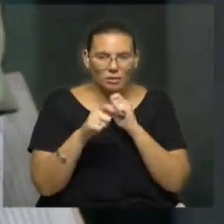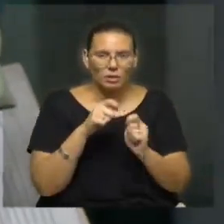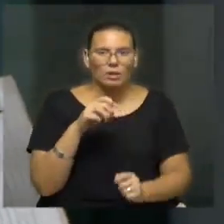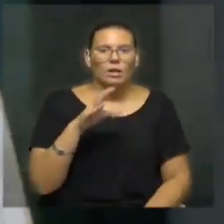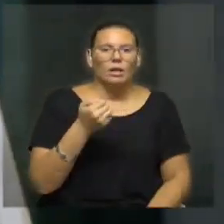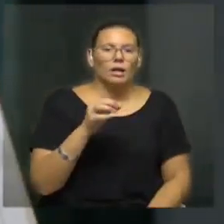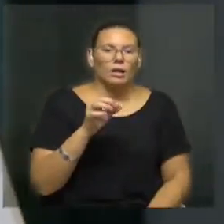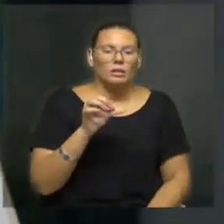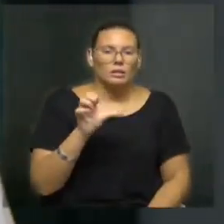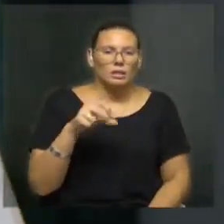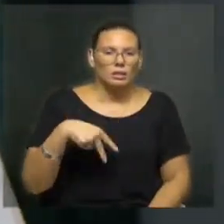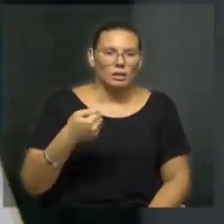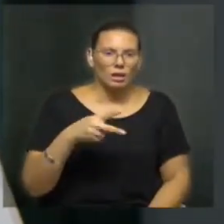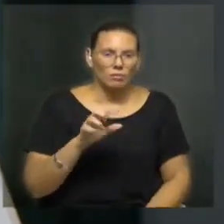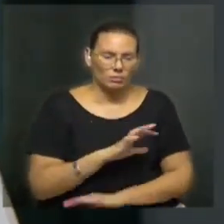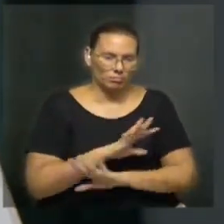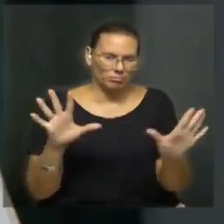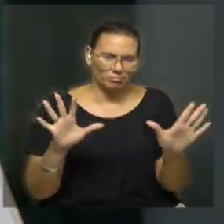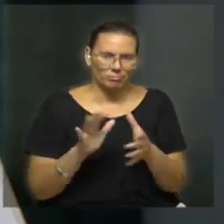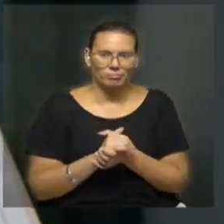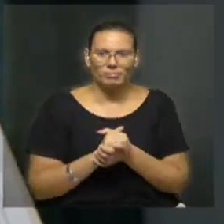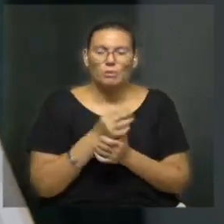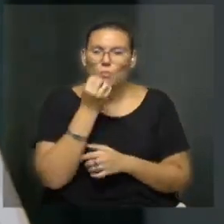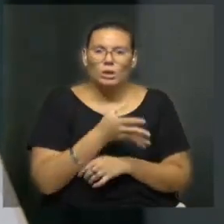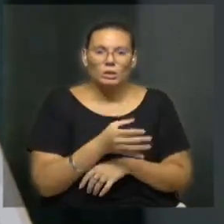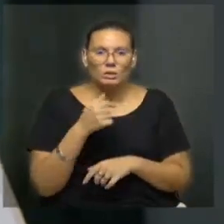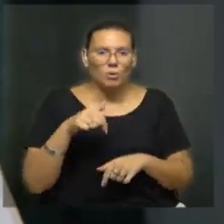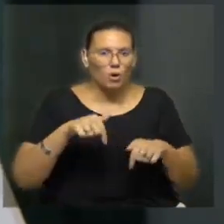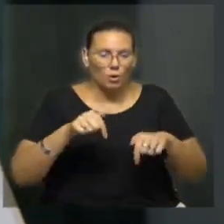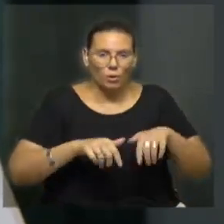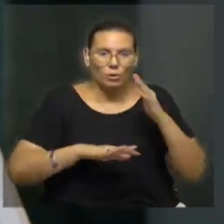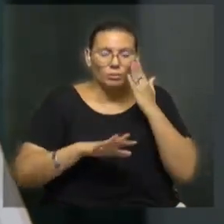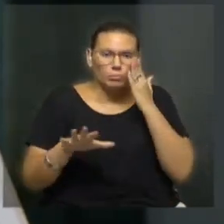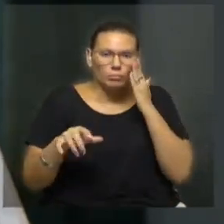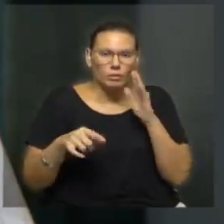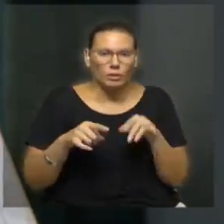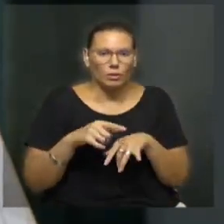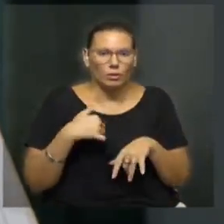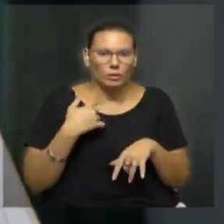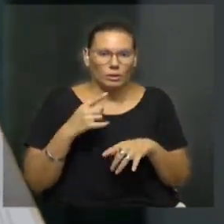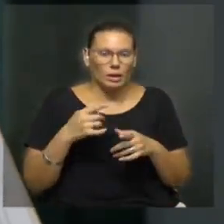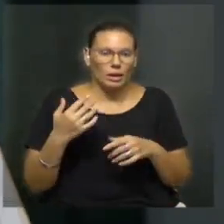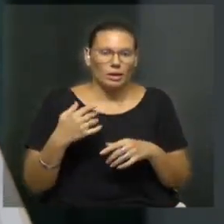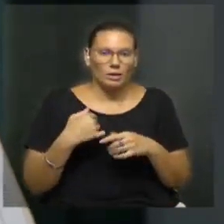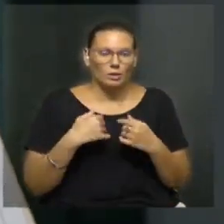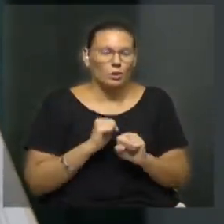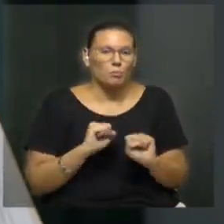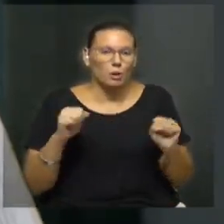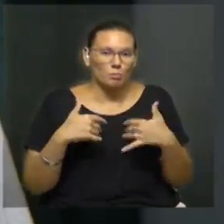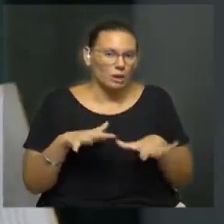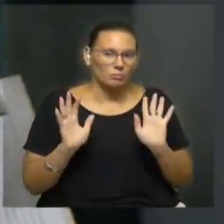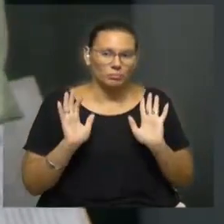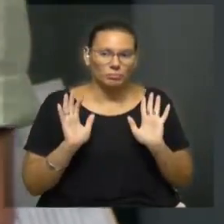Gustavo Casenave. Aquí. Así hoy estamos, que, perdón, hoy es un copete, mirá, total, ¡buah! No puedo parar.